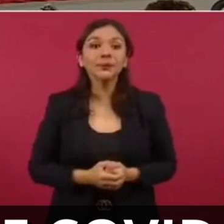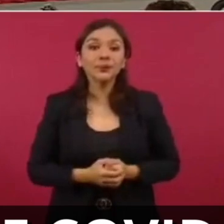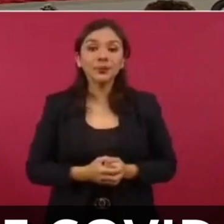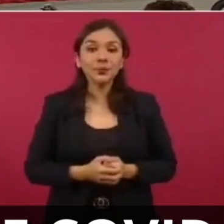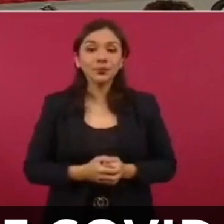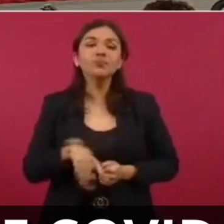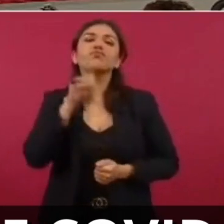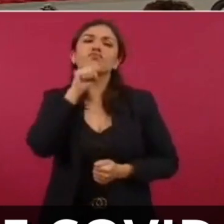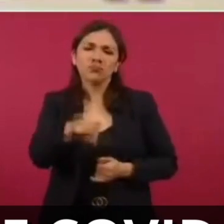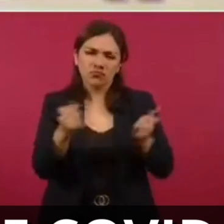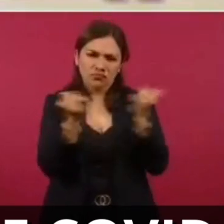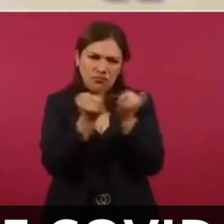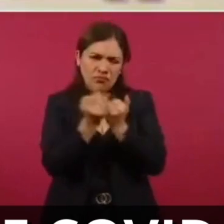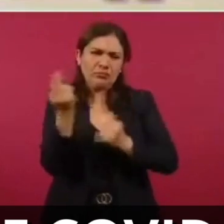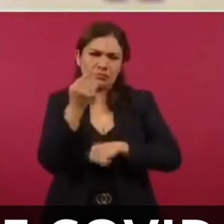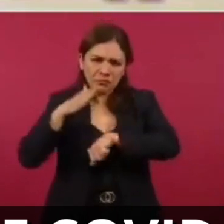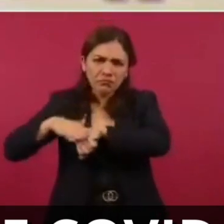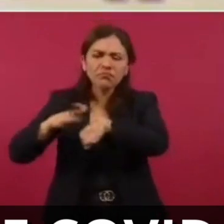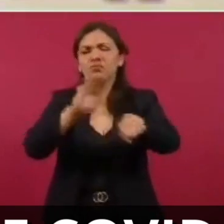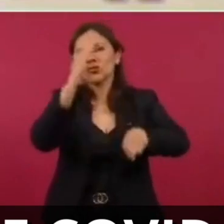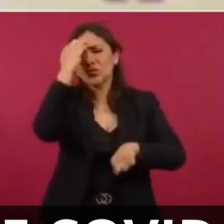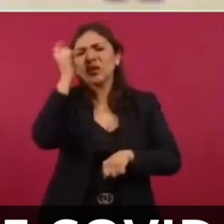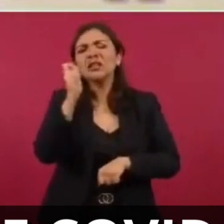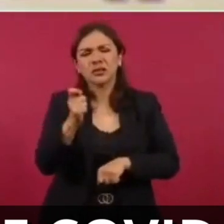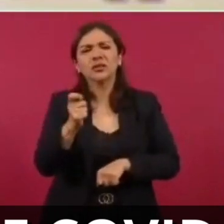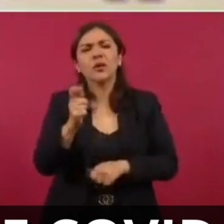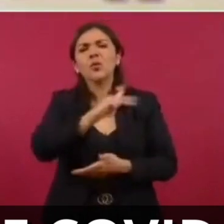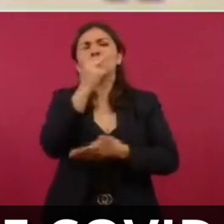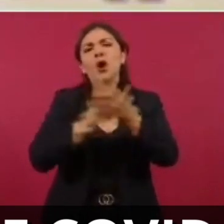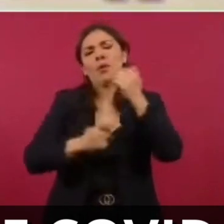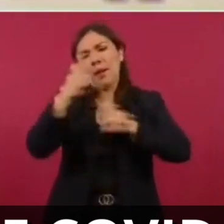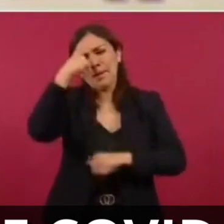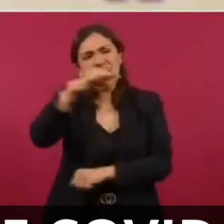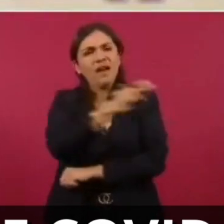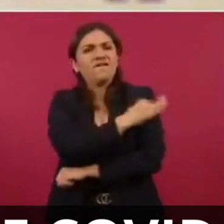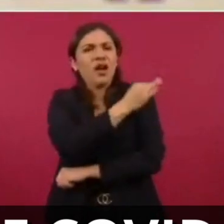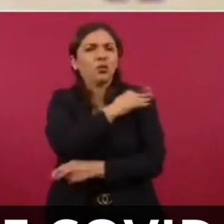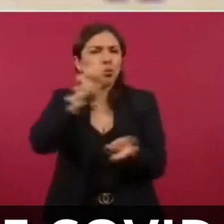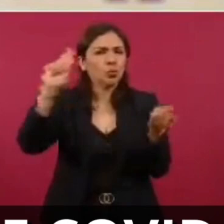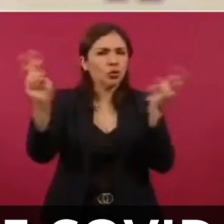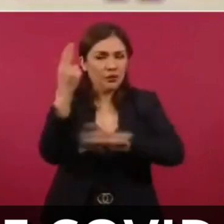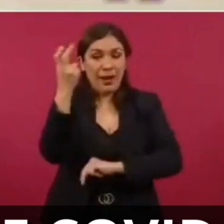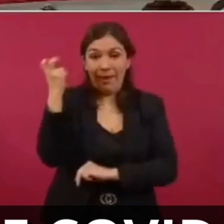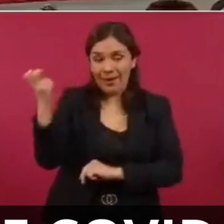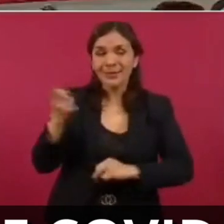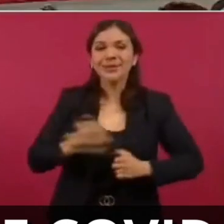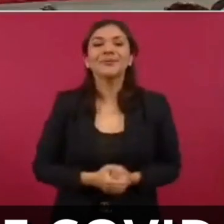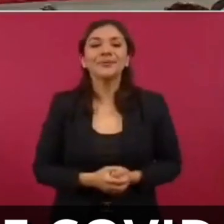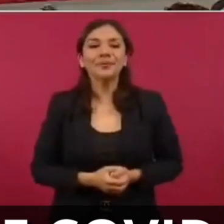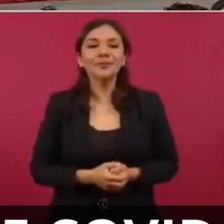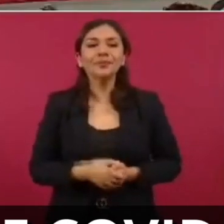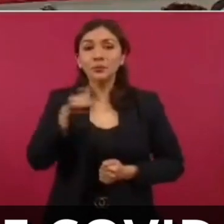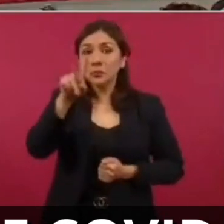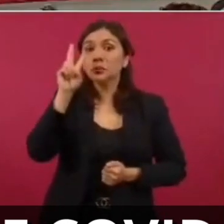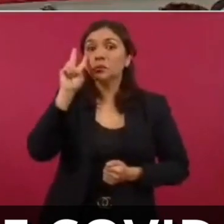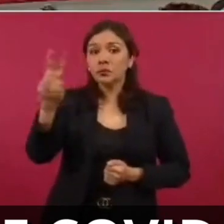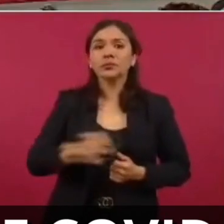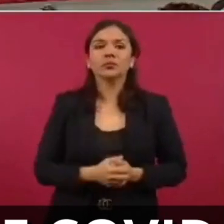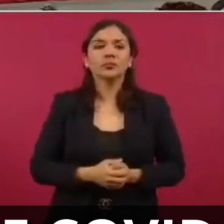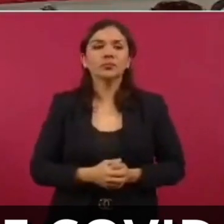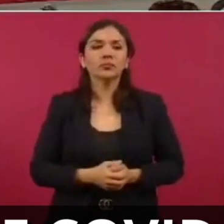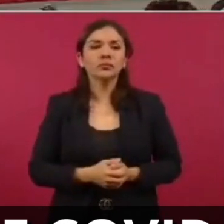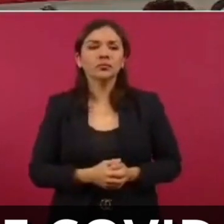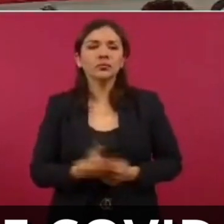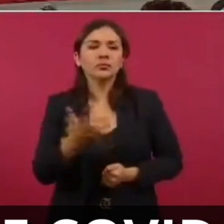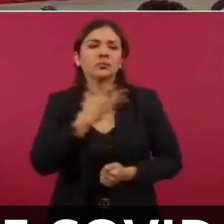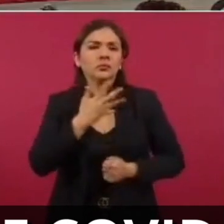supuesto, informar sobre el estado que guarda el programa de vacunación universal. Aquí vemos una suma nada más de